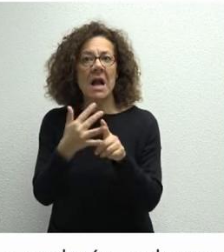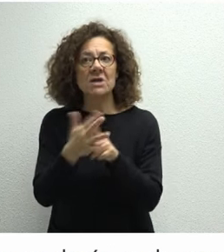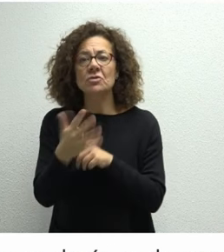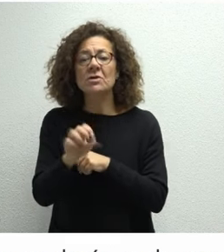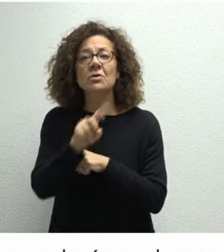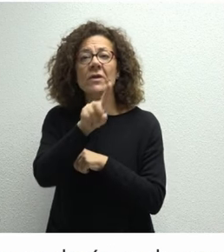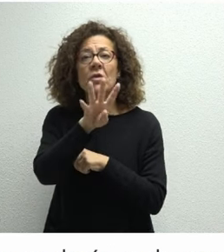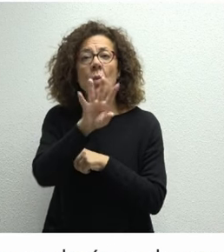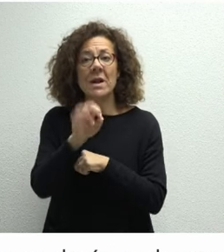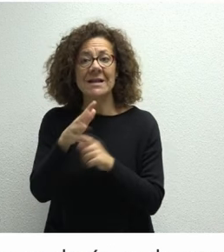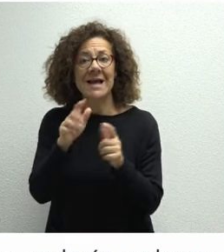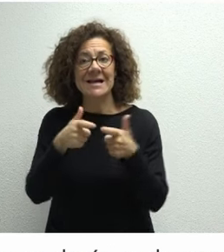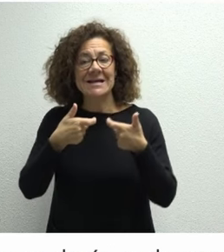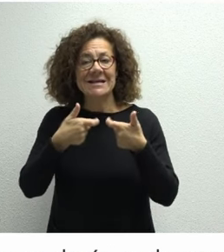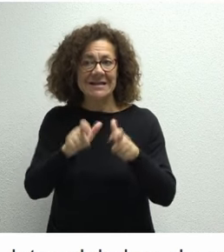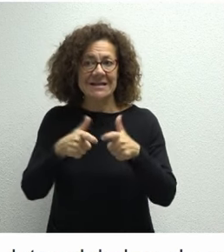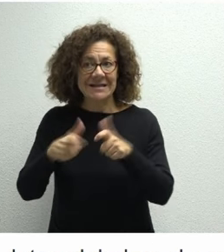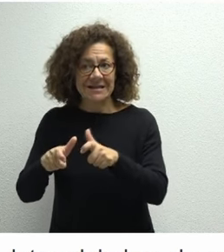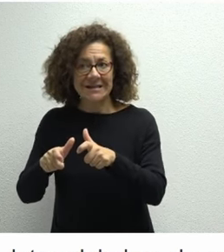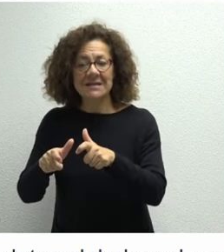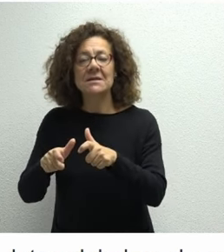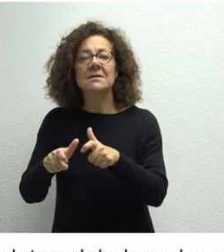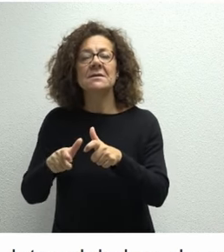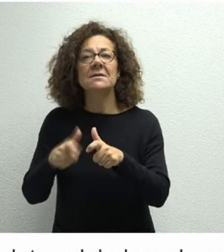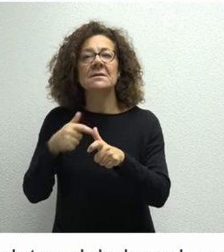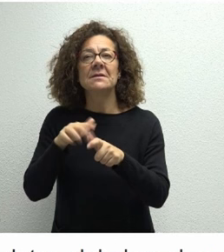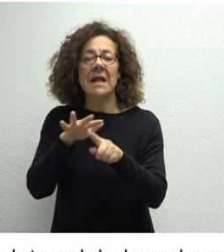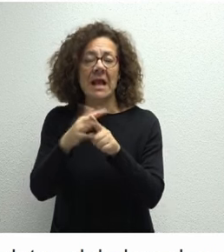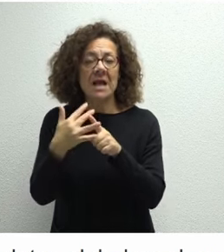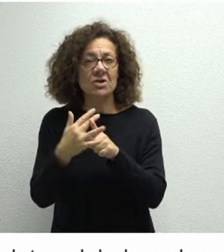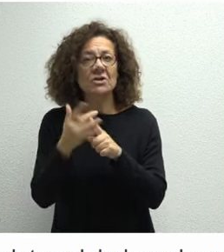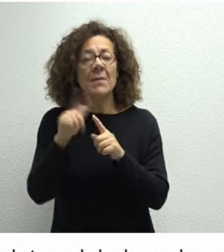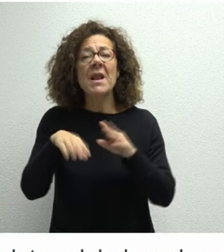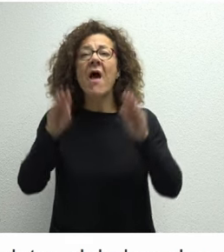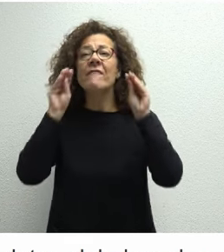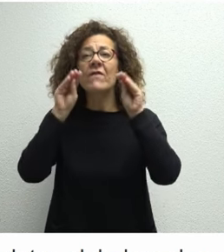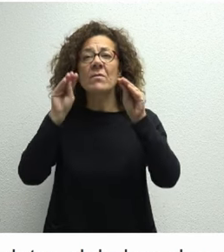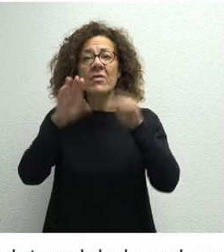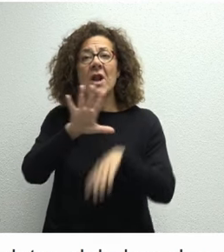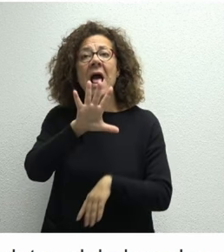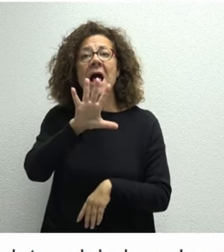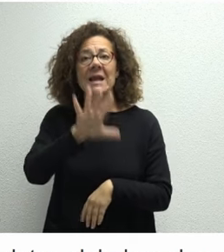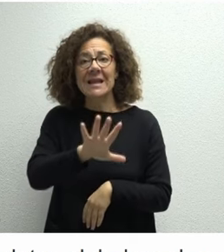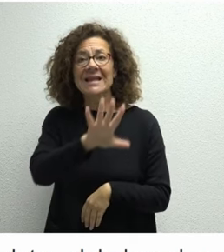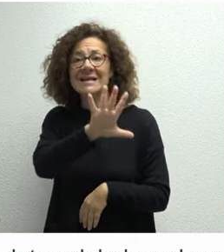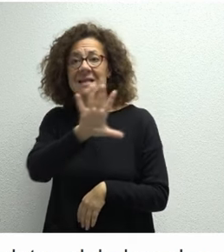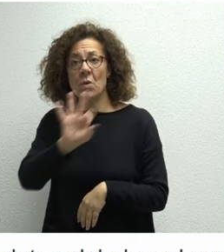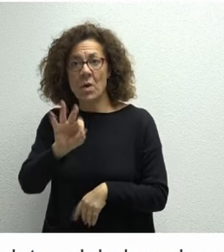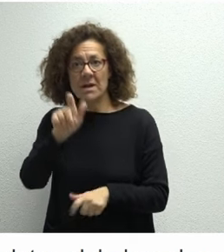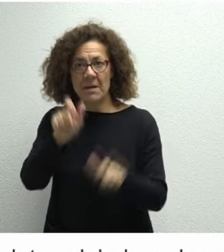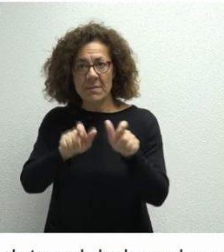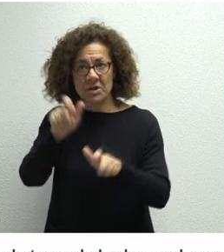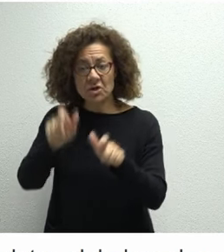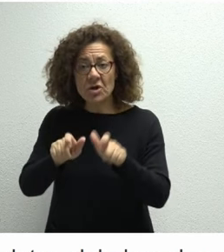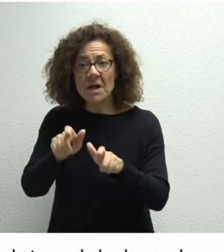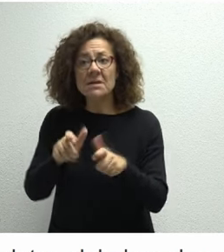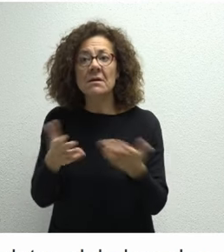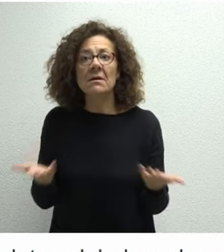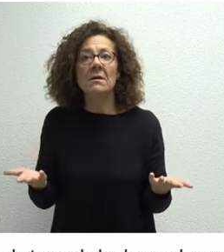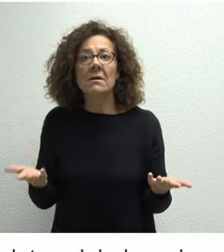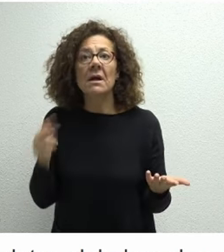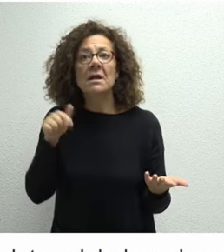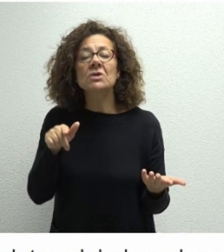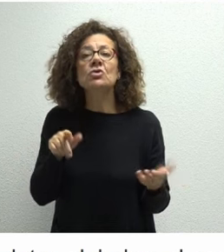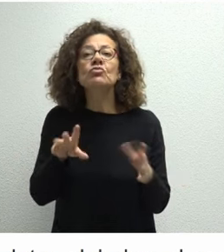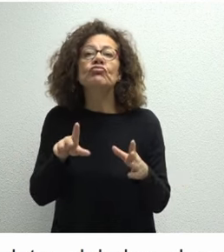140 sesiones de de casos eh se ha llegado a dar formación a 550 personas y Bueno pues